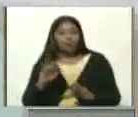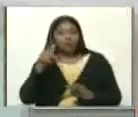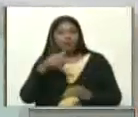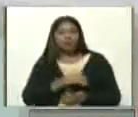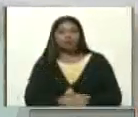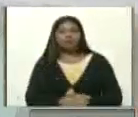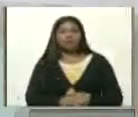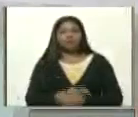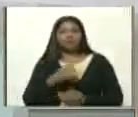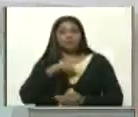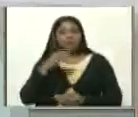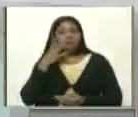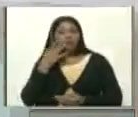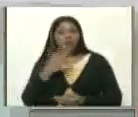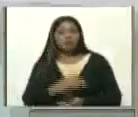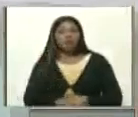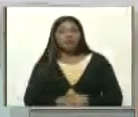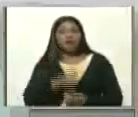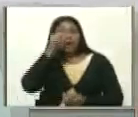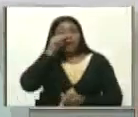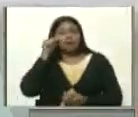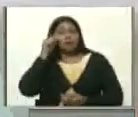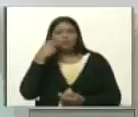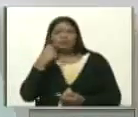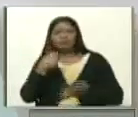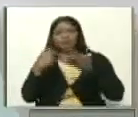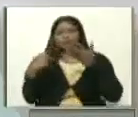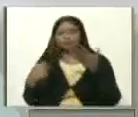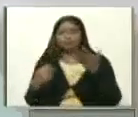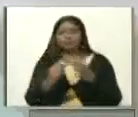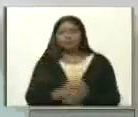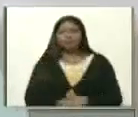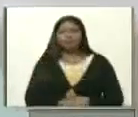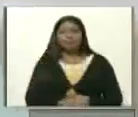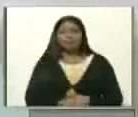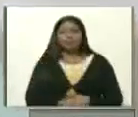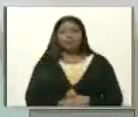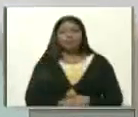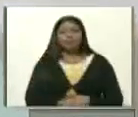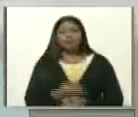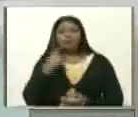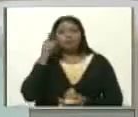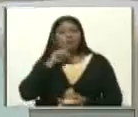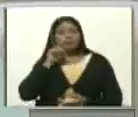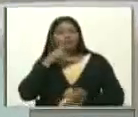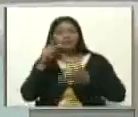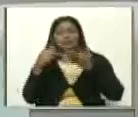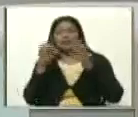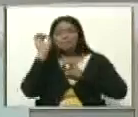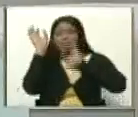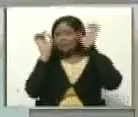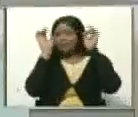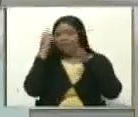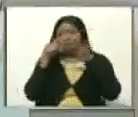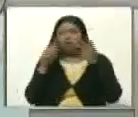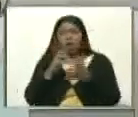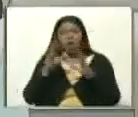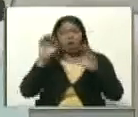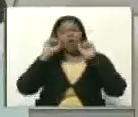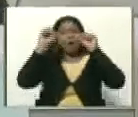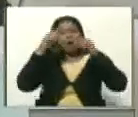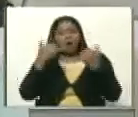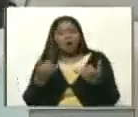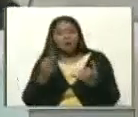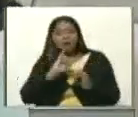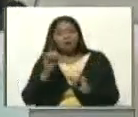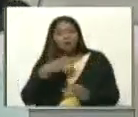de la embajadora Alexa, bueno, han dicho cualquier cantidad de cosas, ¿no? Fake por cualquier parte, y en este caso no lo lograron, ¿no? Es que fue